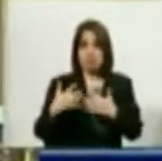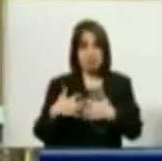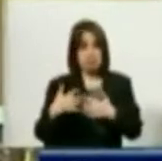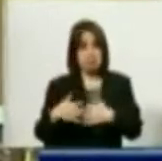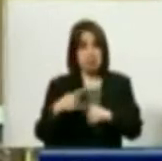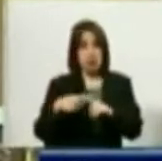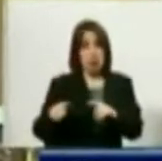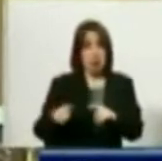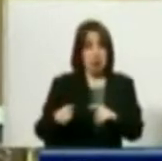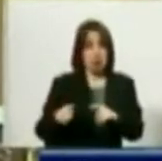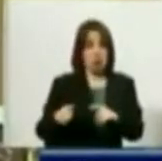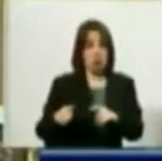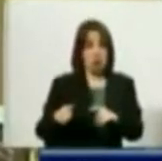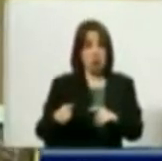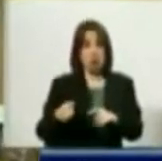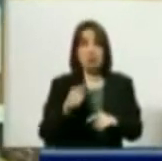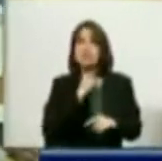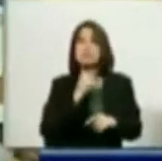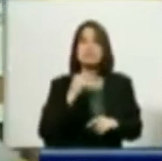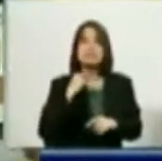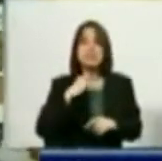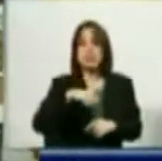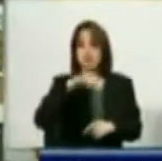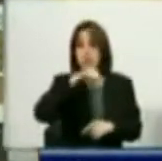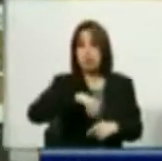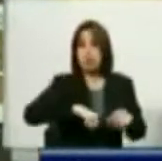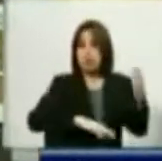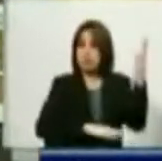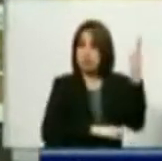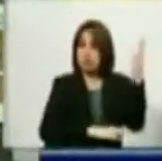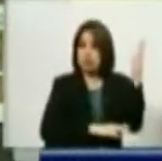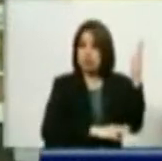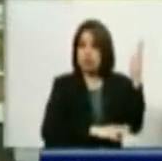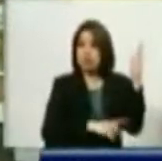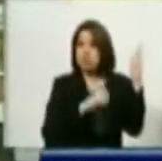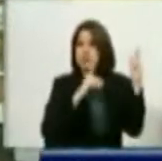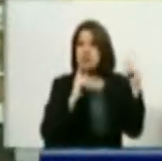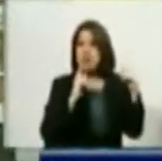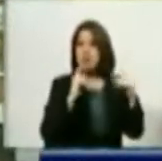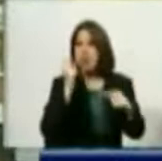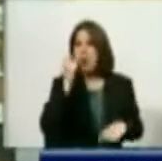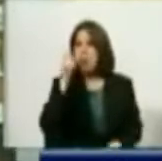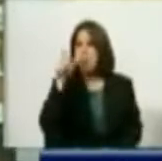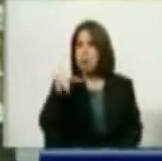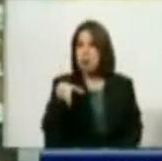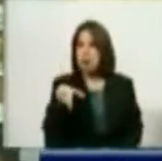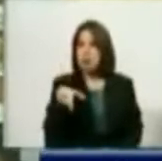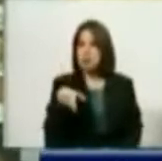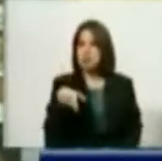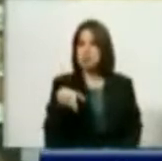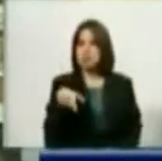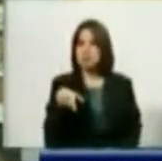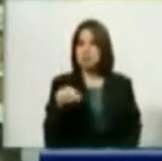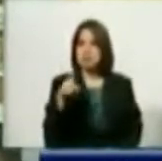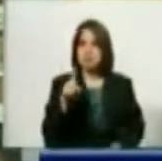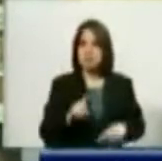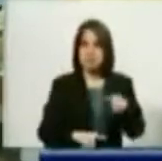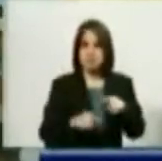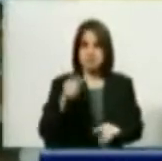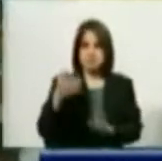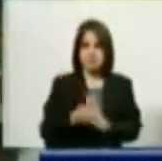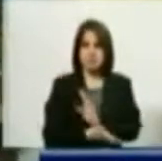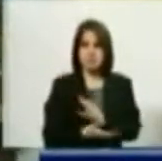jerarquía eclesiástica la jerarquía eclesiástica esa que tiene ahorita al señor cómo se llama al Porta sotana